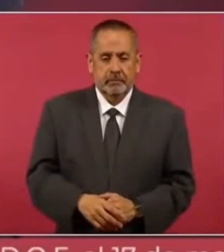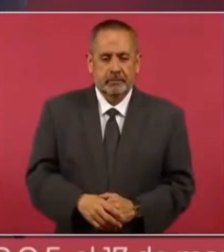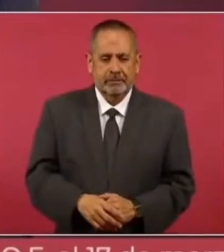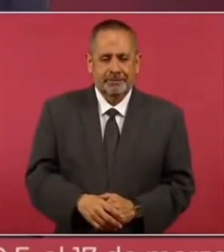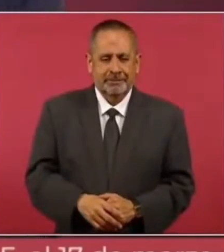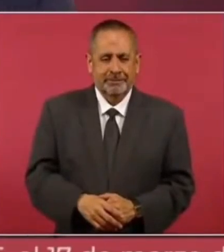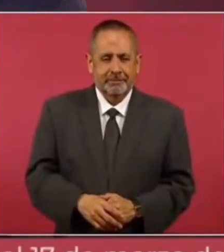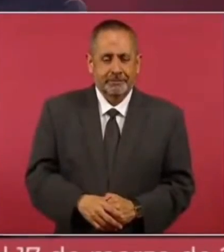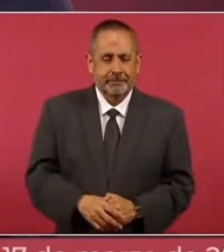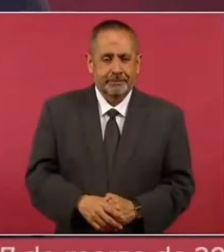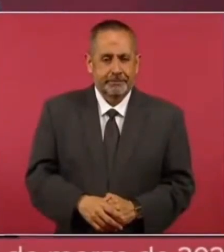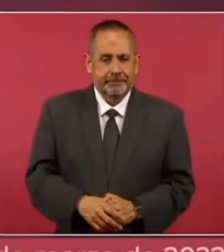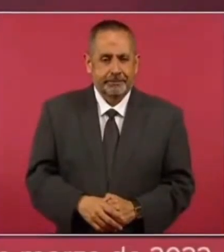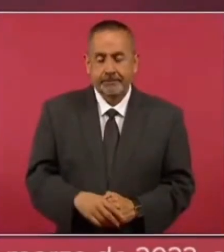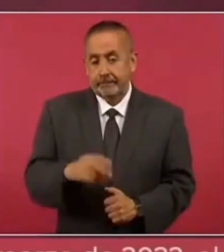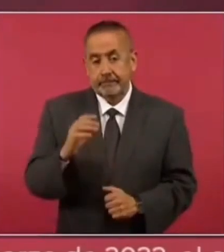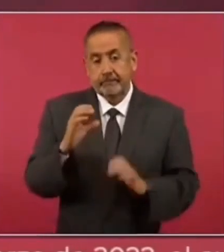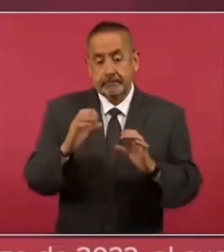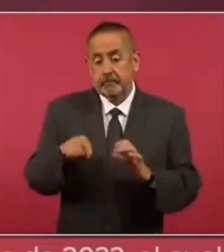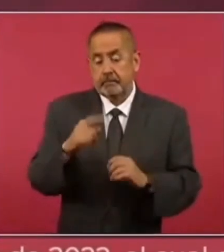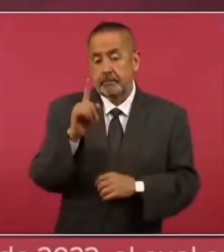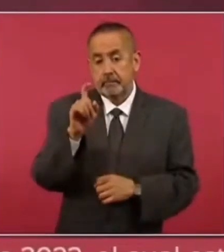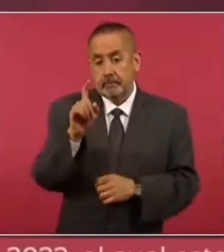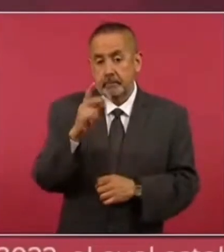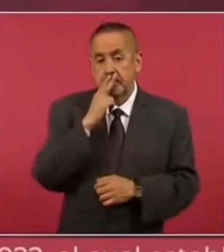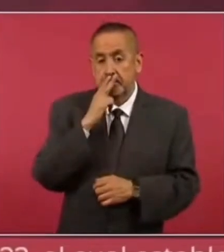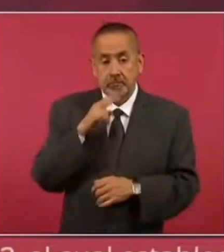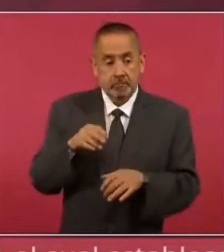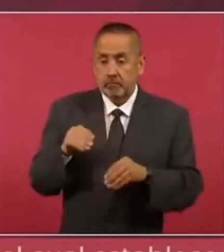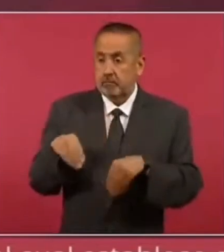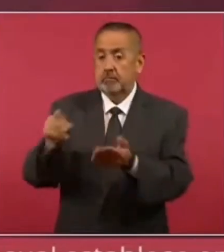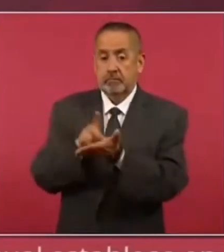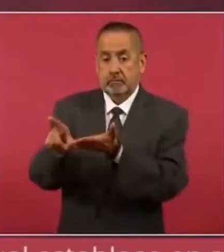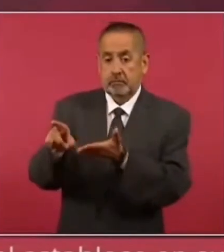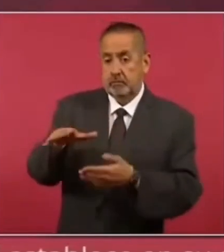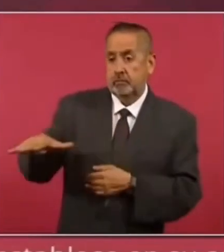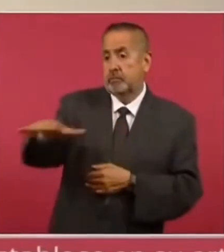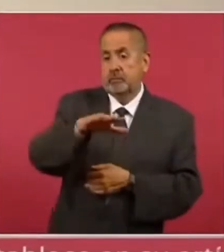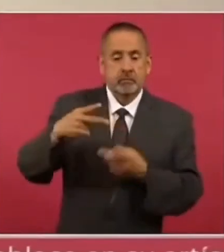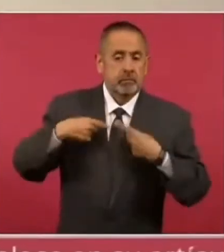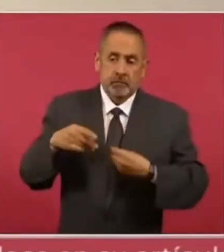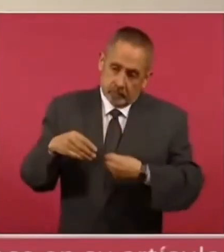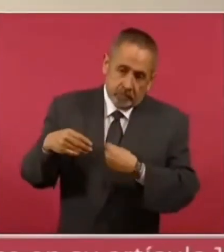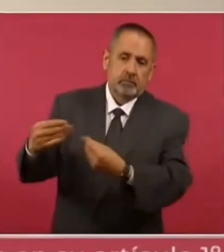se tiene que garantizar el derecho que tiene el pueblo al agua, es un derecho humano.